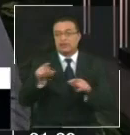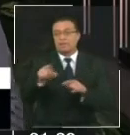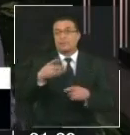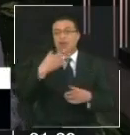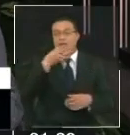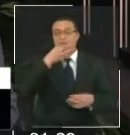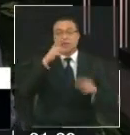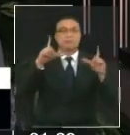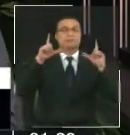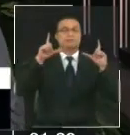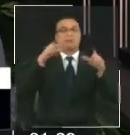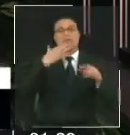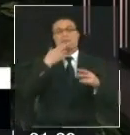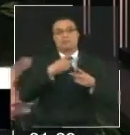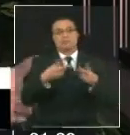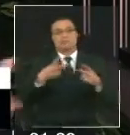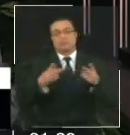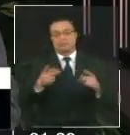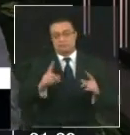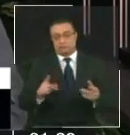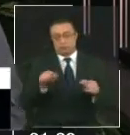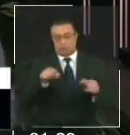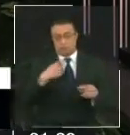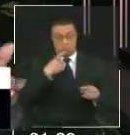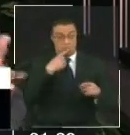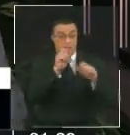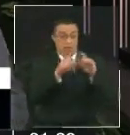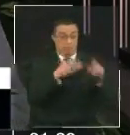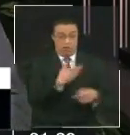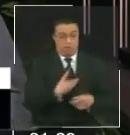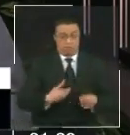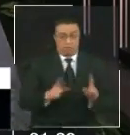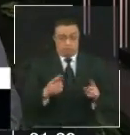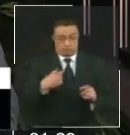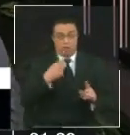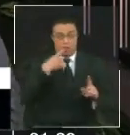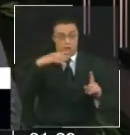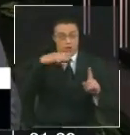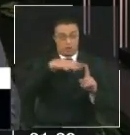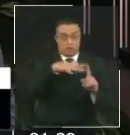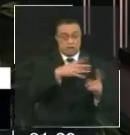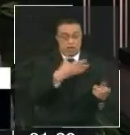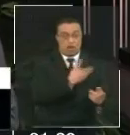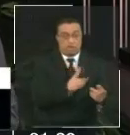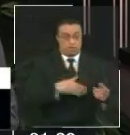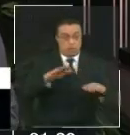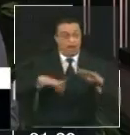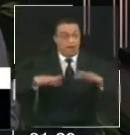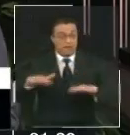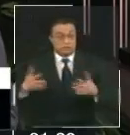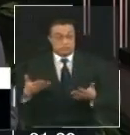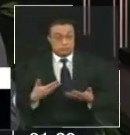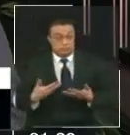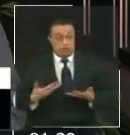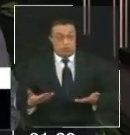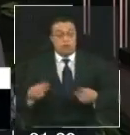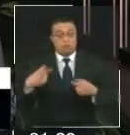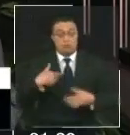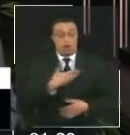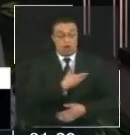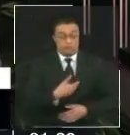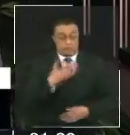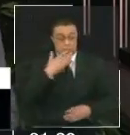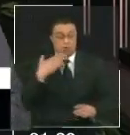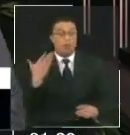para la galería. El dato básico, y no se trata aquí de defender el gobierno, yo he sido bastante crítico del gobierno a veces, pero creo que el gobierno había propuesto